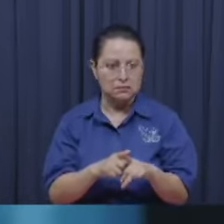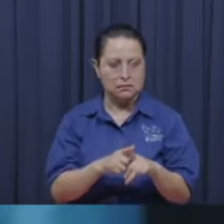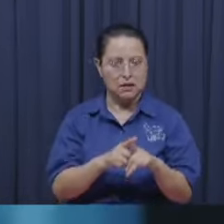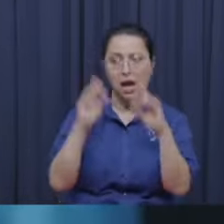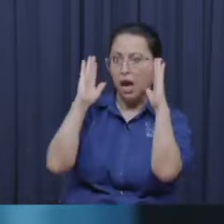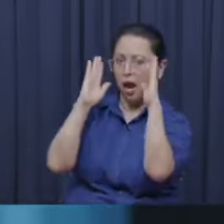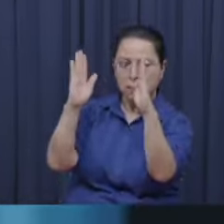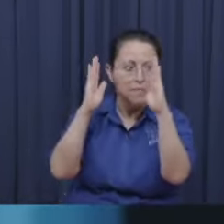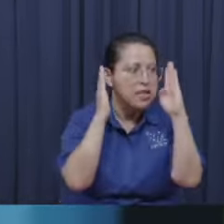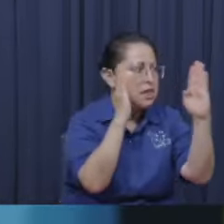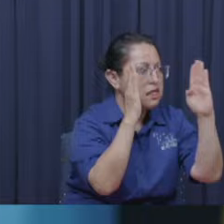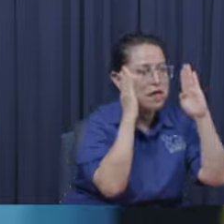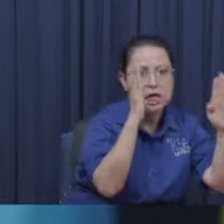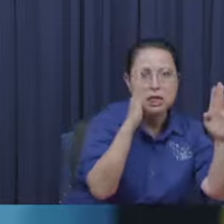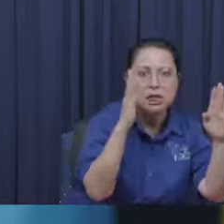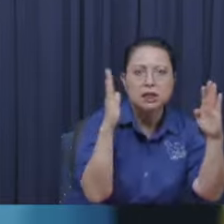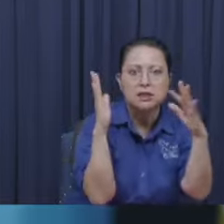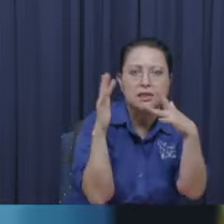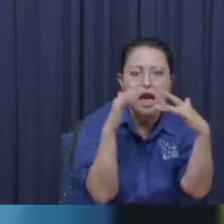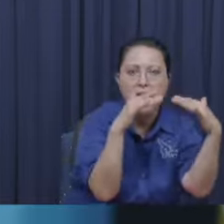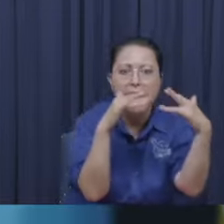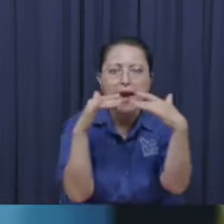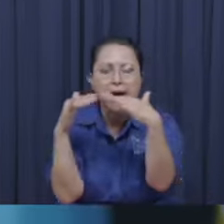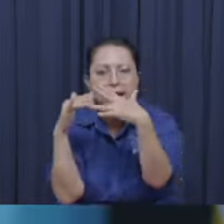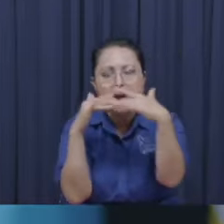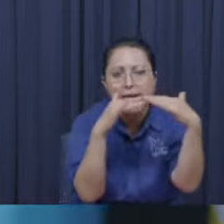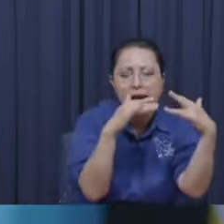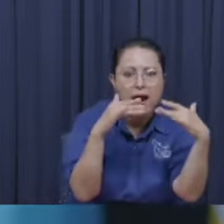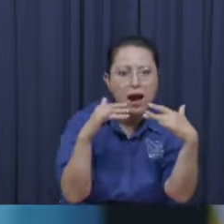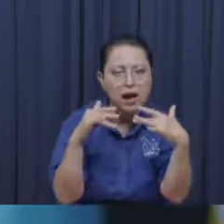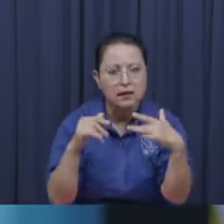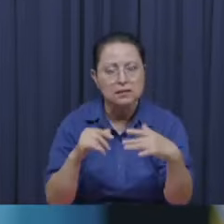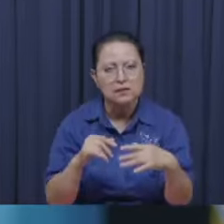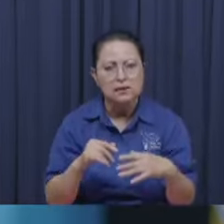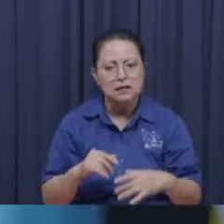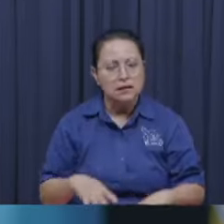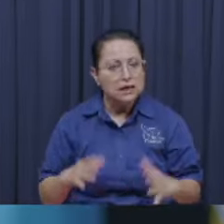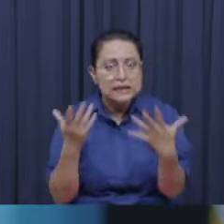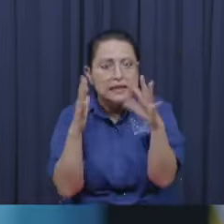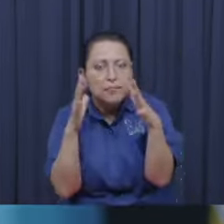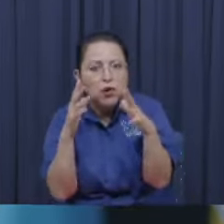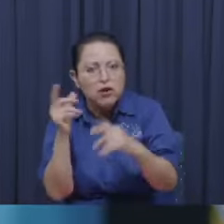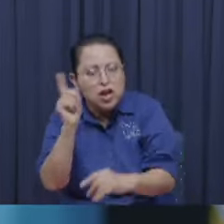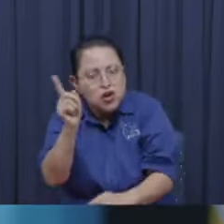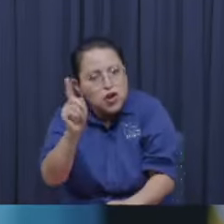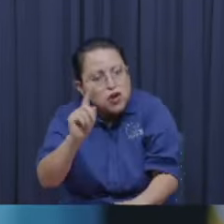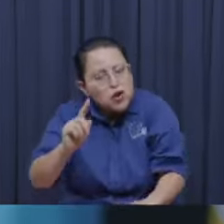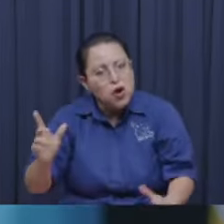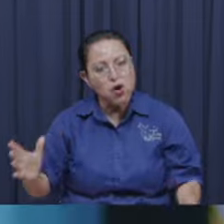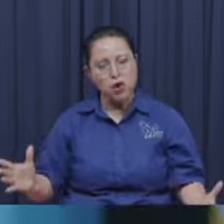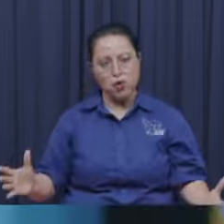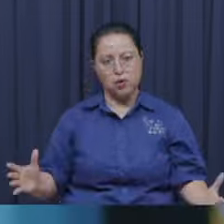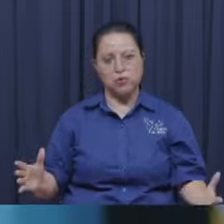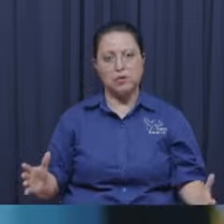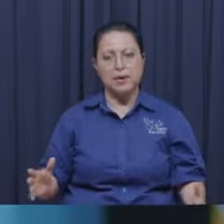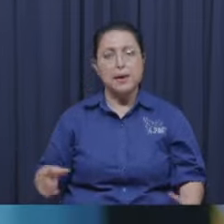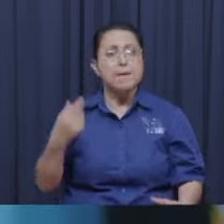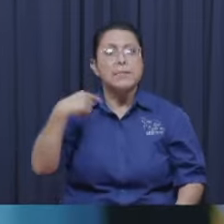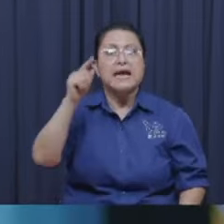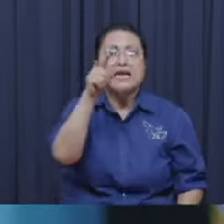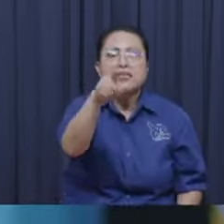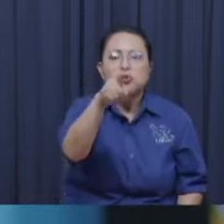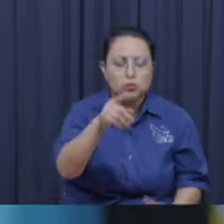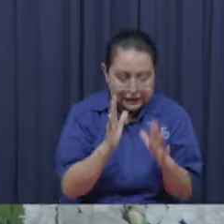Yo creo que debemos de estar conscientes de, no es para meter miedo, sino que para despertar a la nidada, hombre.